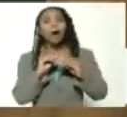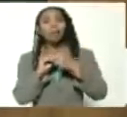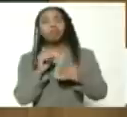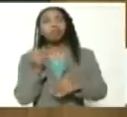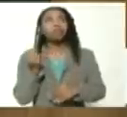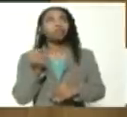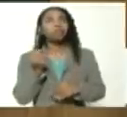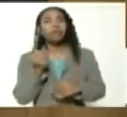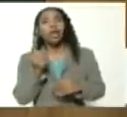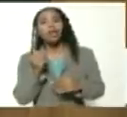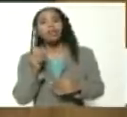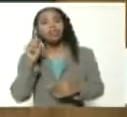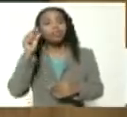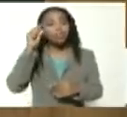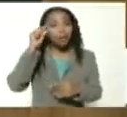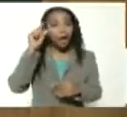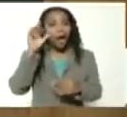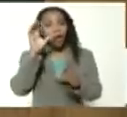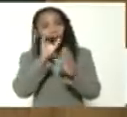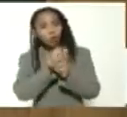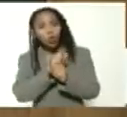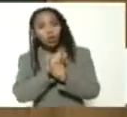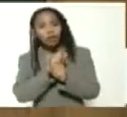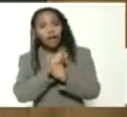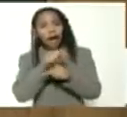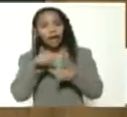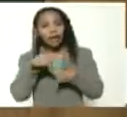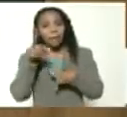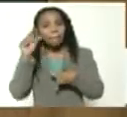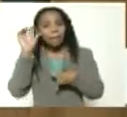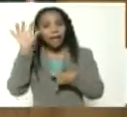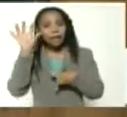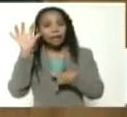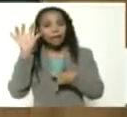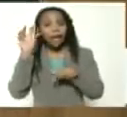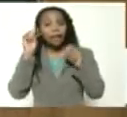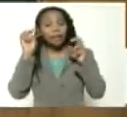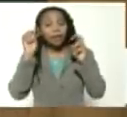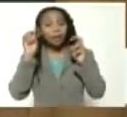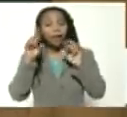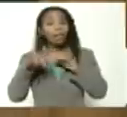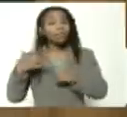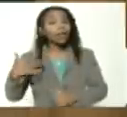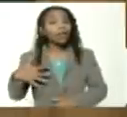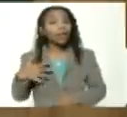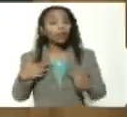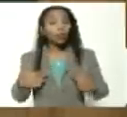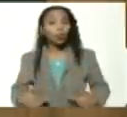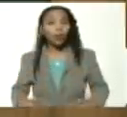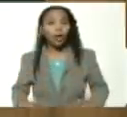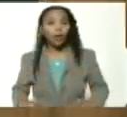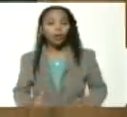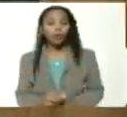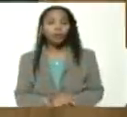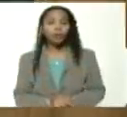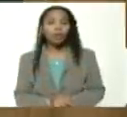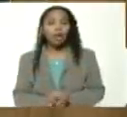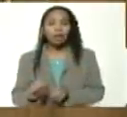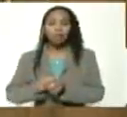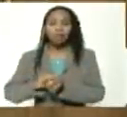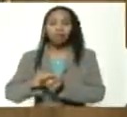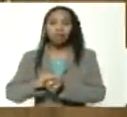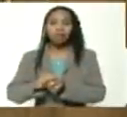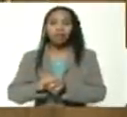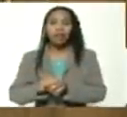noche de este país en materia de derechos humanos, de lavado de